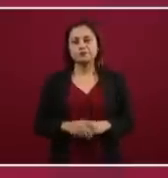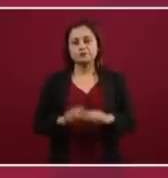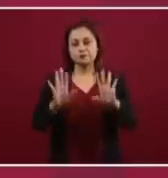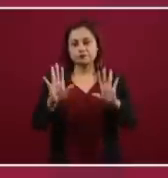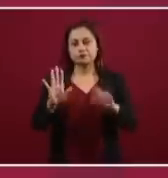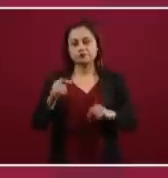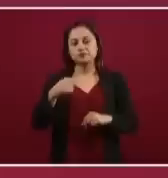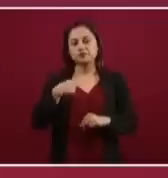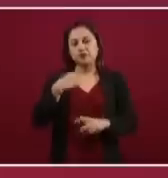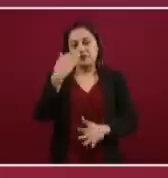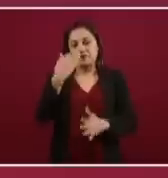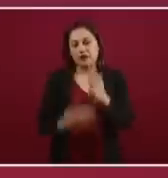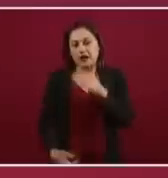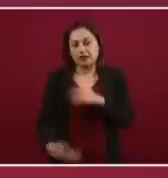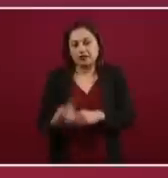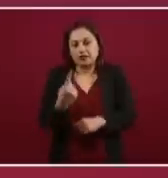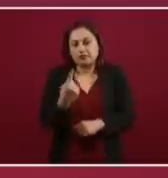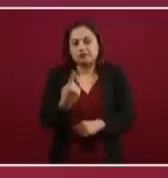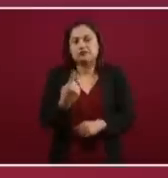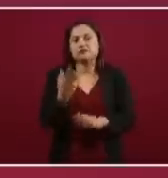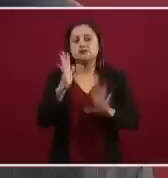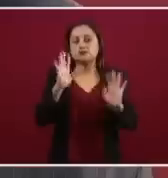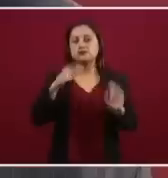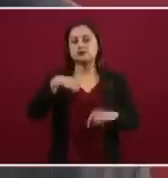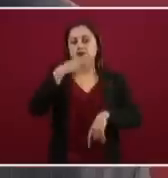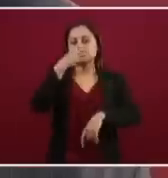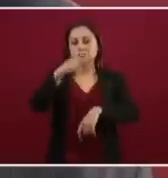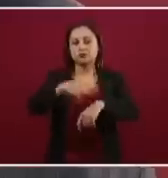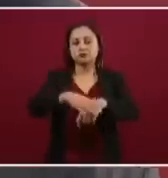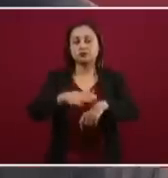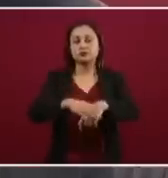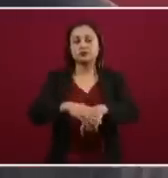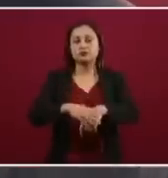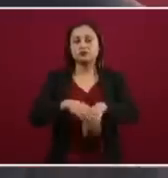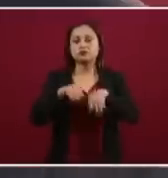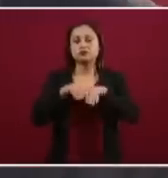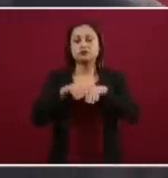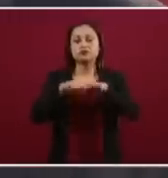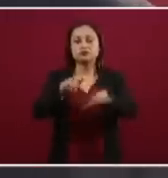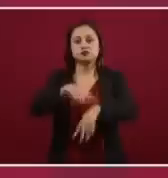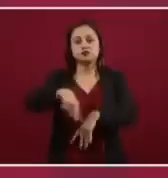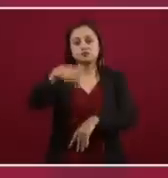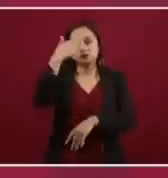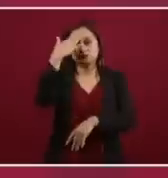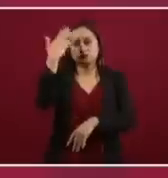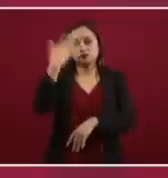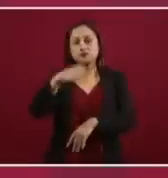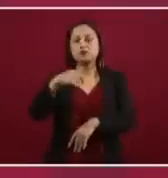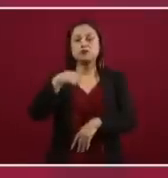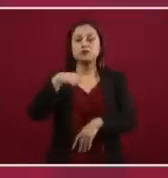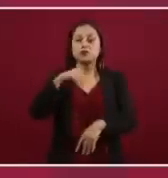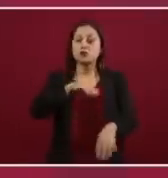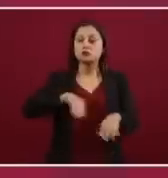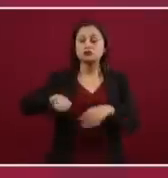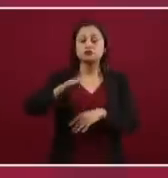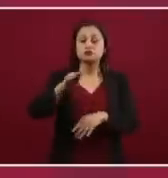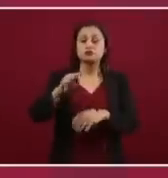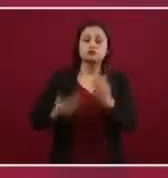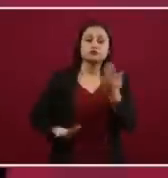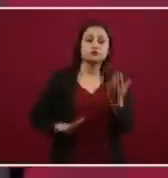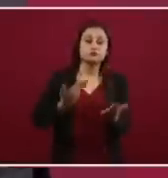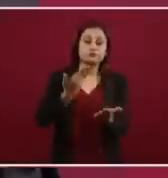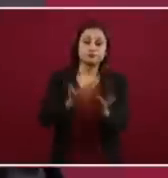darlo a conocer, voy a enviar una iniciativa de ley para que se